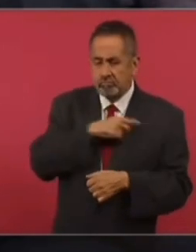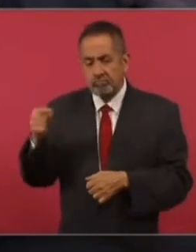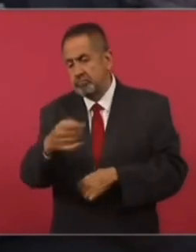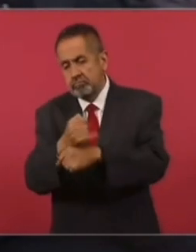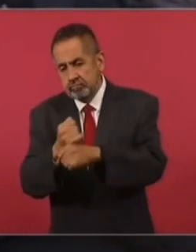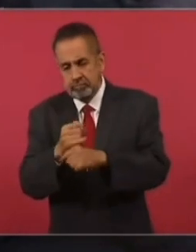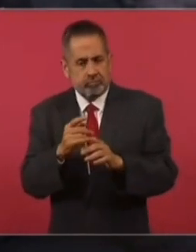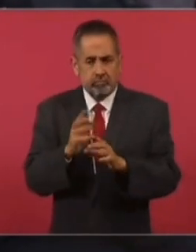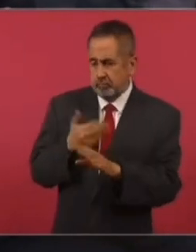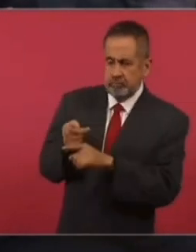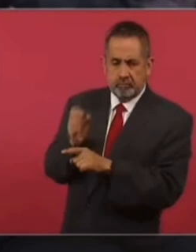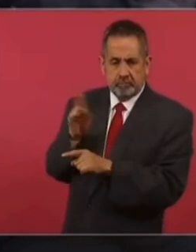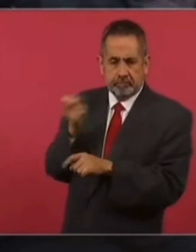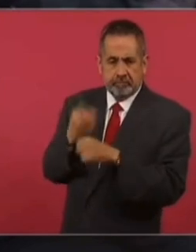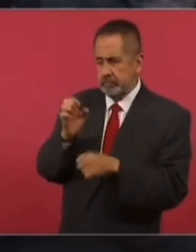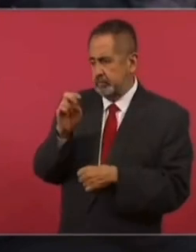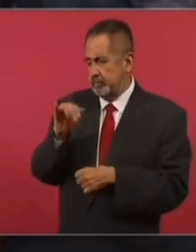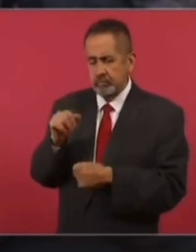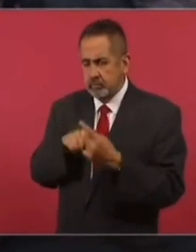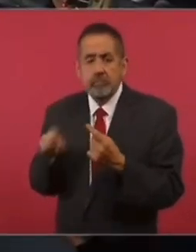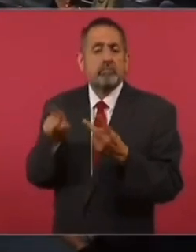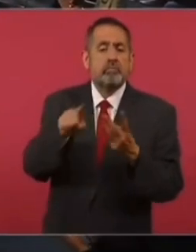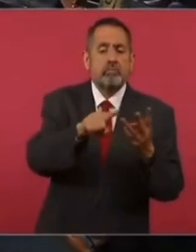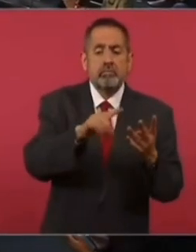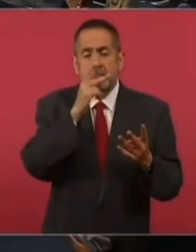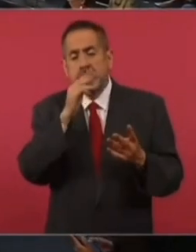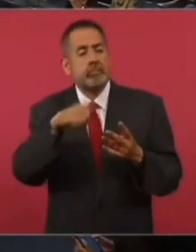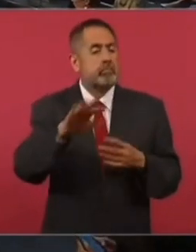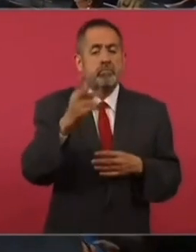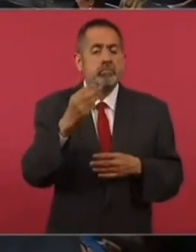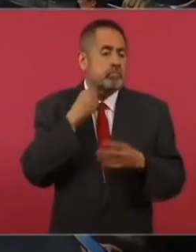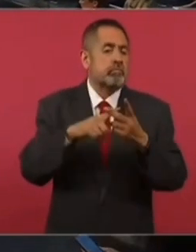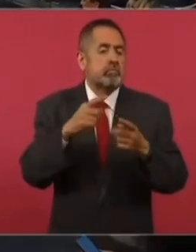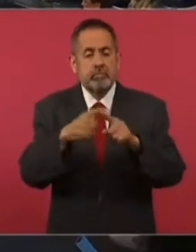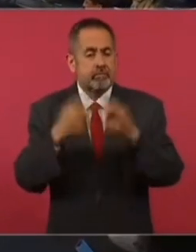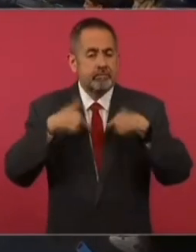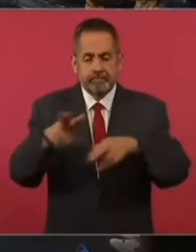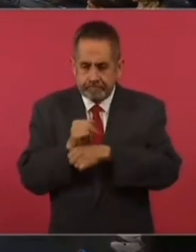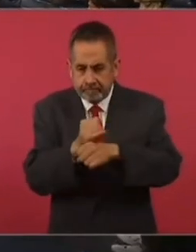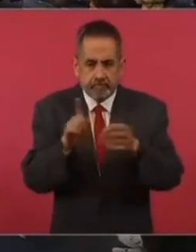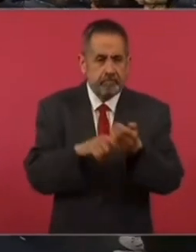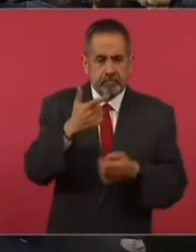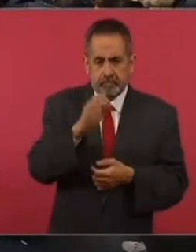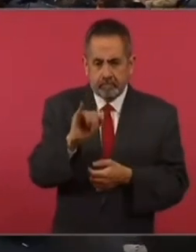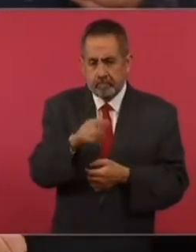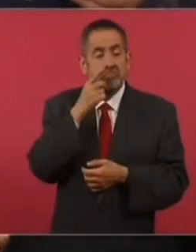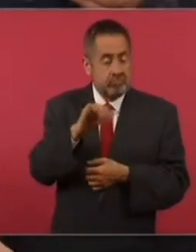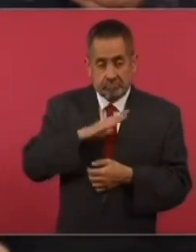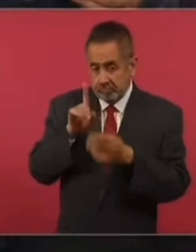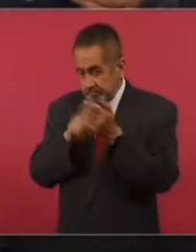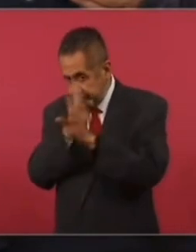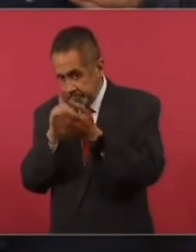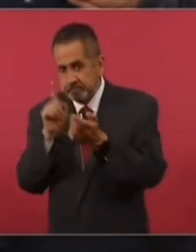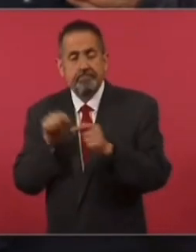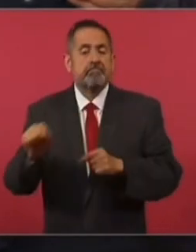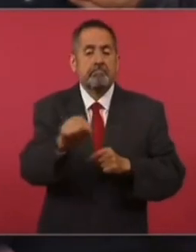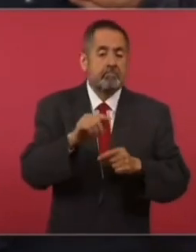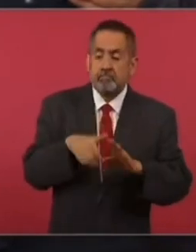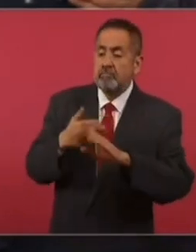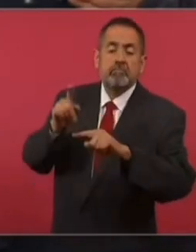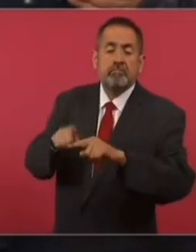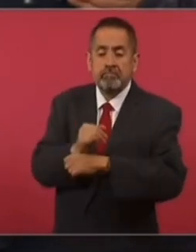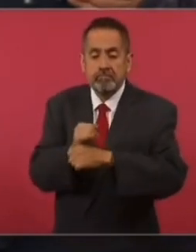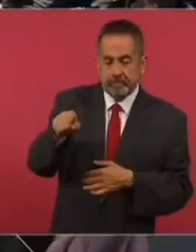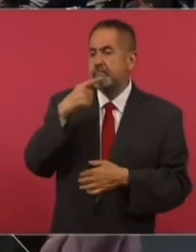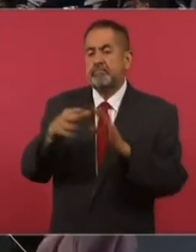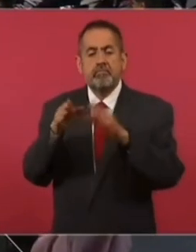situación no solo contra el subsecretario Encinas, sino también contra padres y madres de los 43 normalistas, sus abogados, representantes de víctimas e integrantes del GIEI, porque señalaron que sí se han dado este tipo de espionajes en contra de quienes están